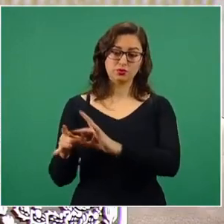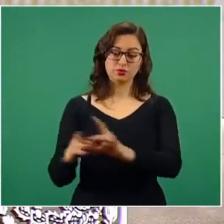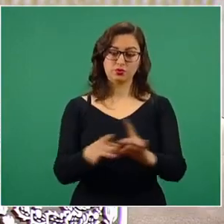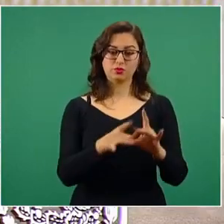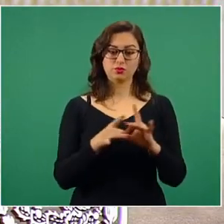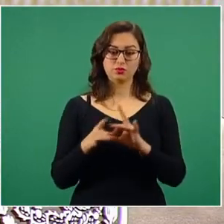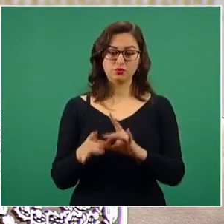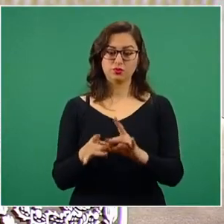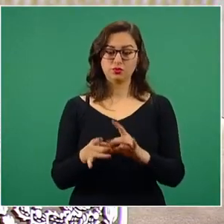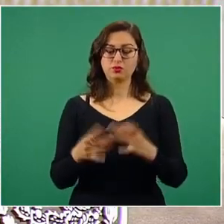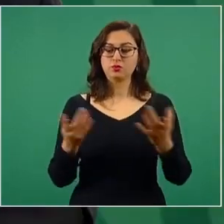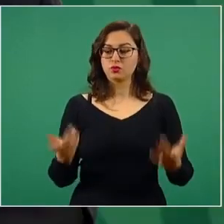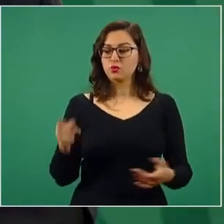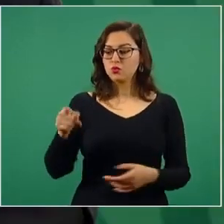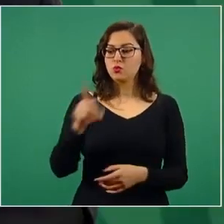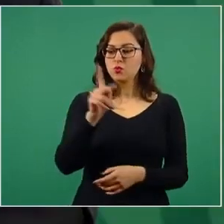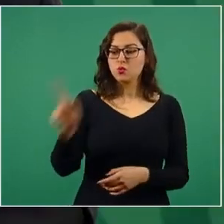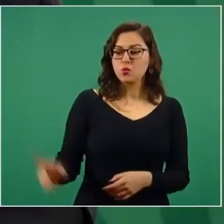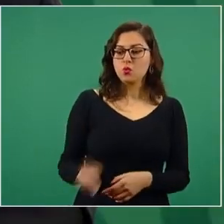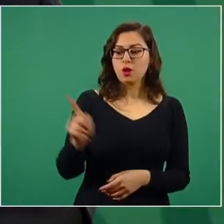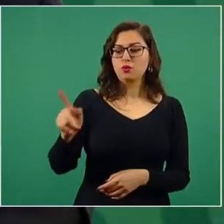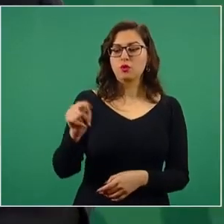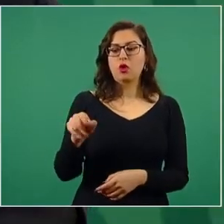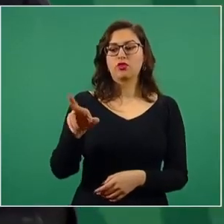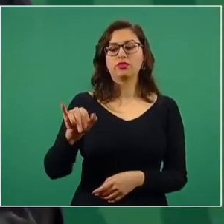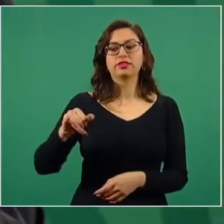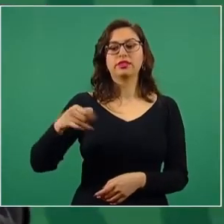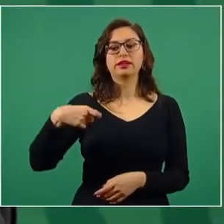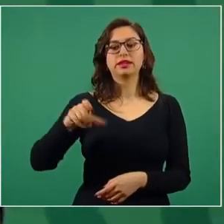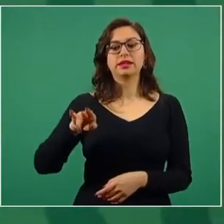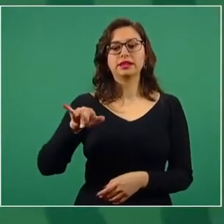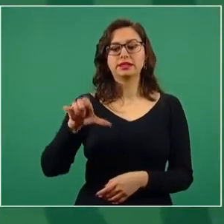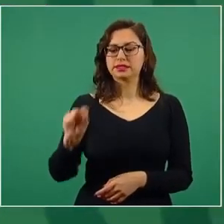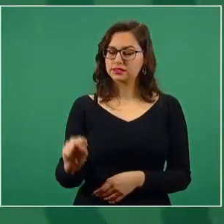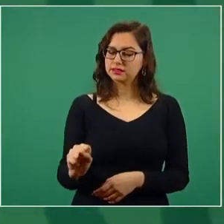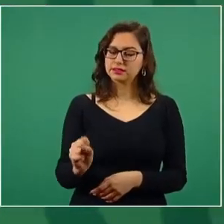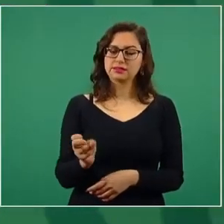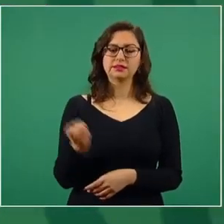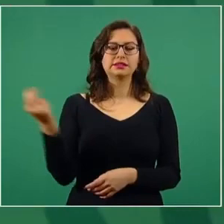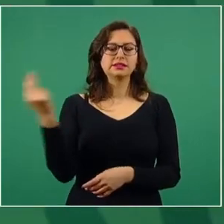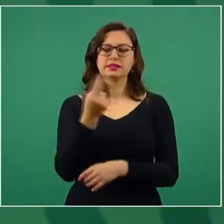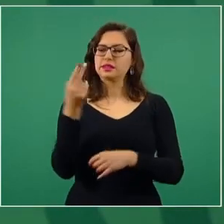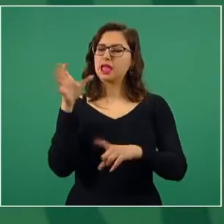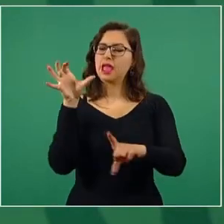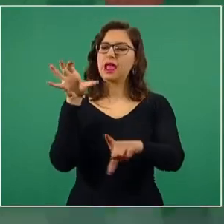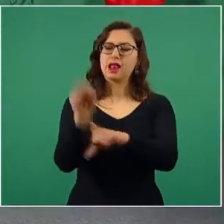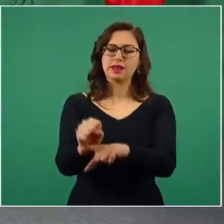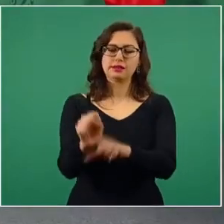los pueblos triquis, que se busque la paz.